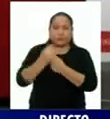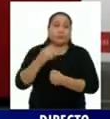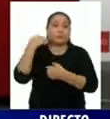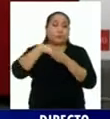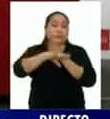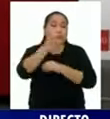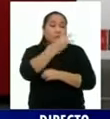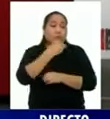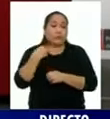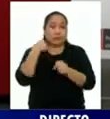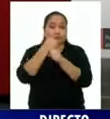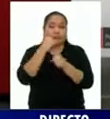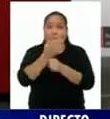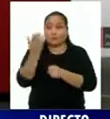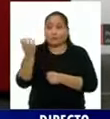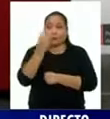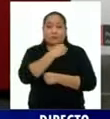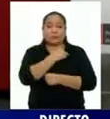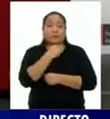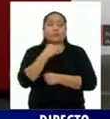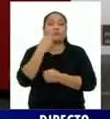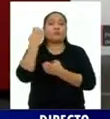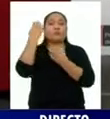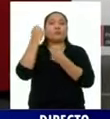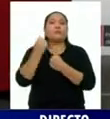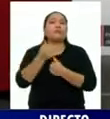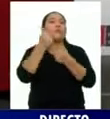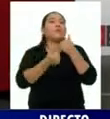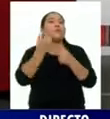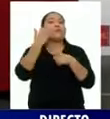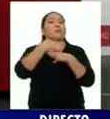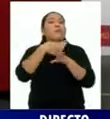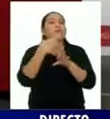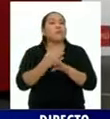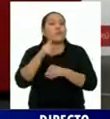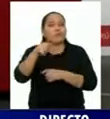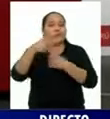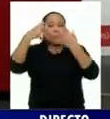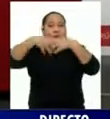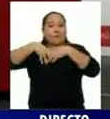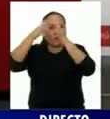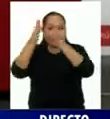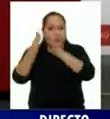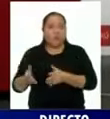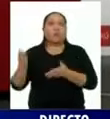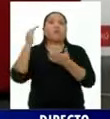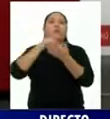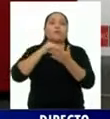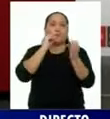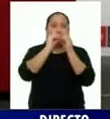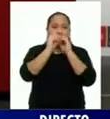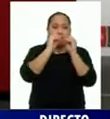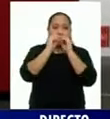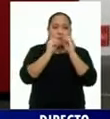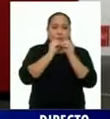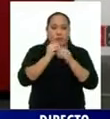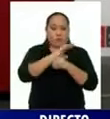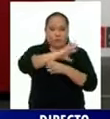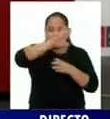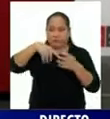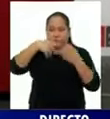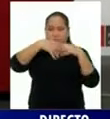de Trabajo y el de Economía, ¿qué medidas se tomarán para que los empresarios puedan reactivar el resto de negocios y se llegue